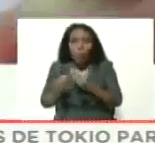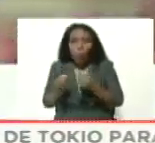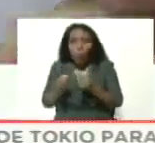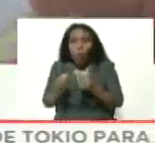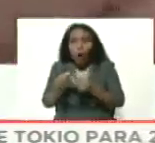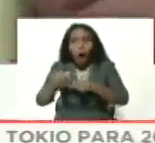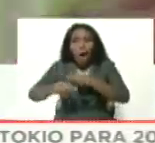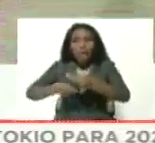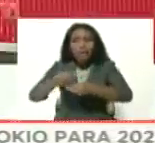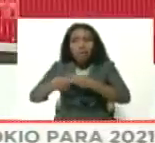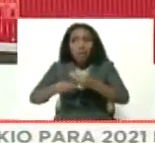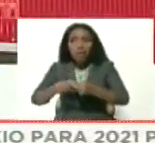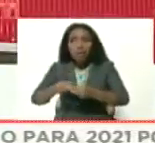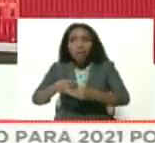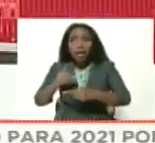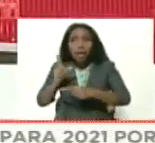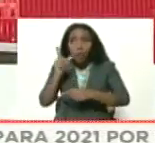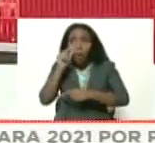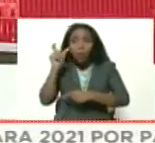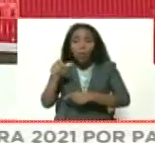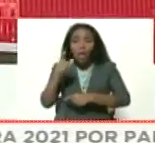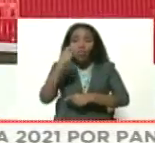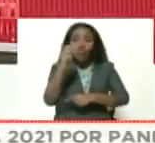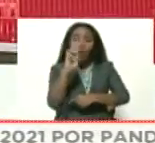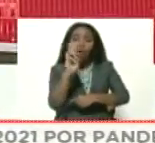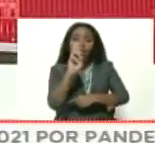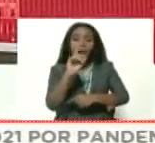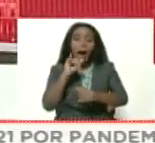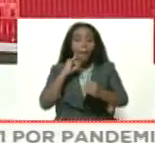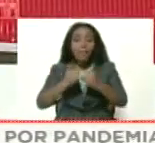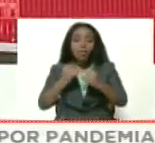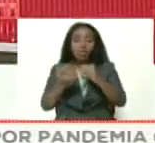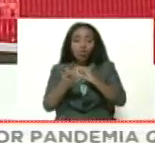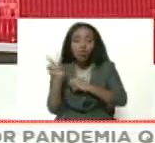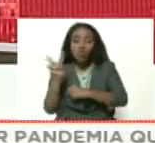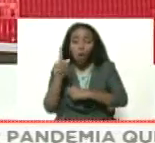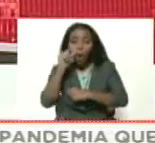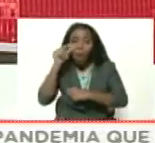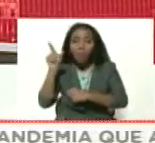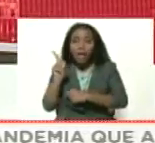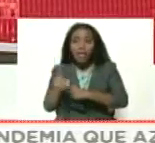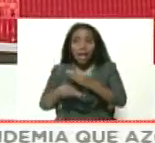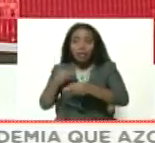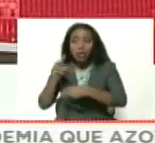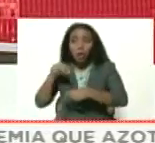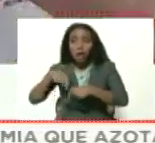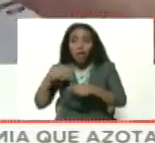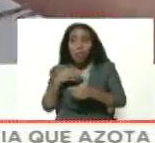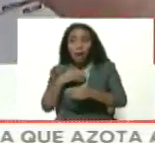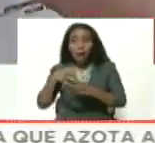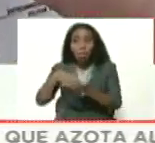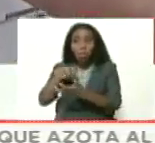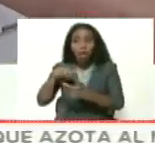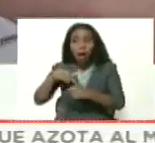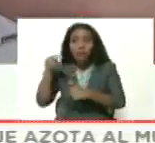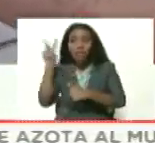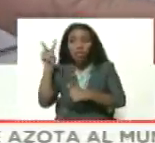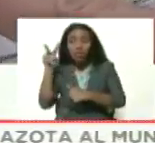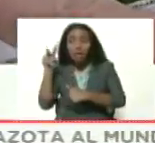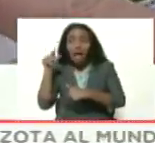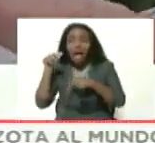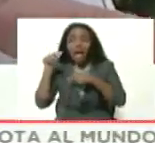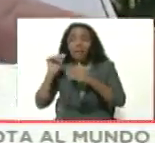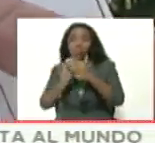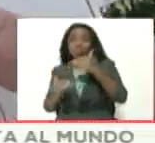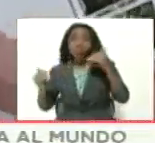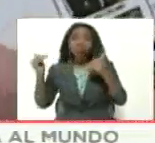José Sequea Torre, todo este proceso de siembra de violencia en Venezuela. Y por encima de Antonio